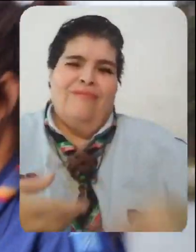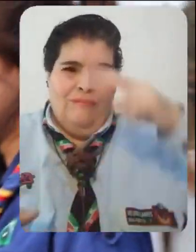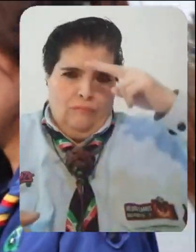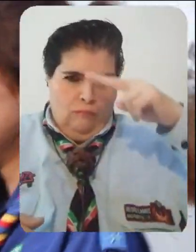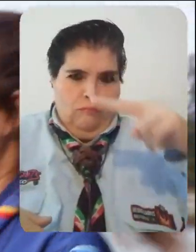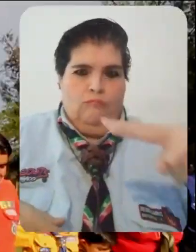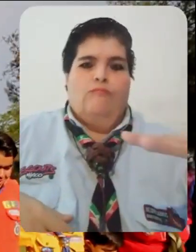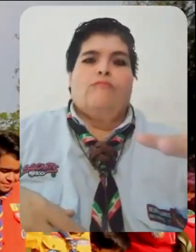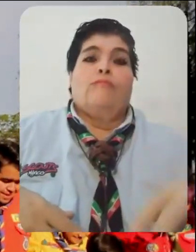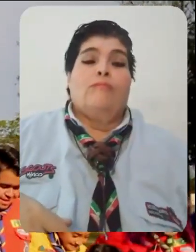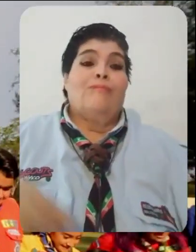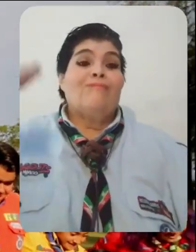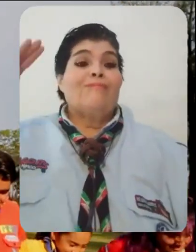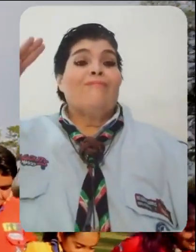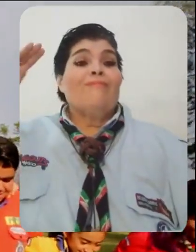de México